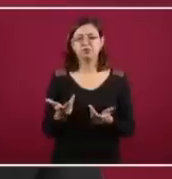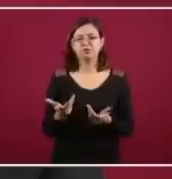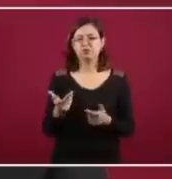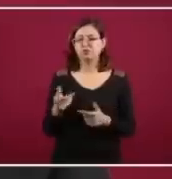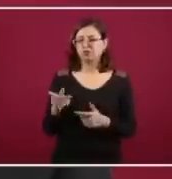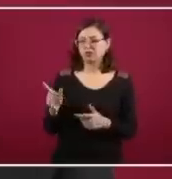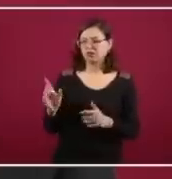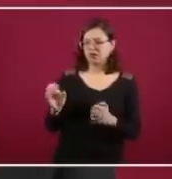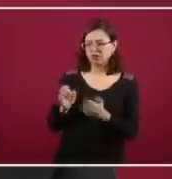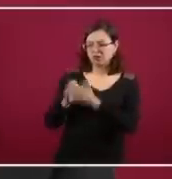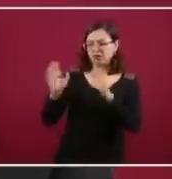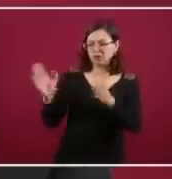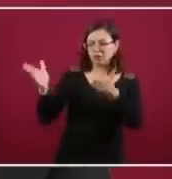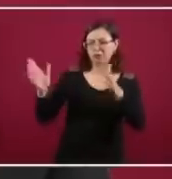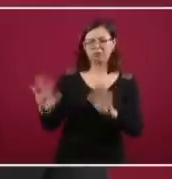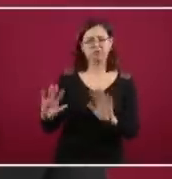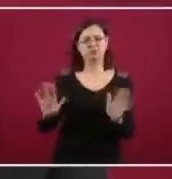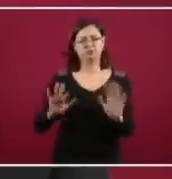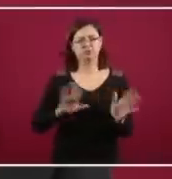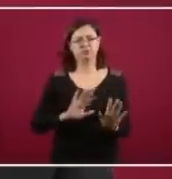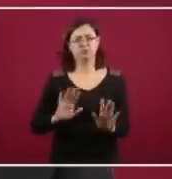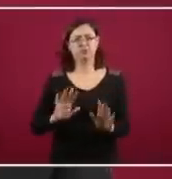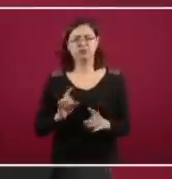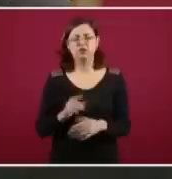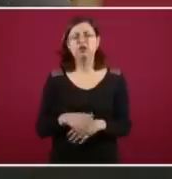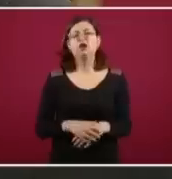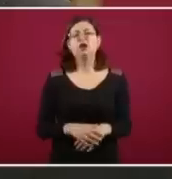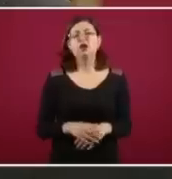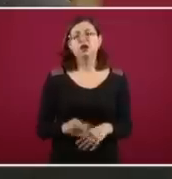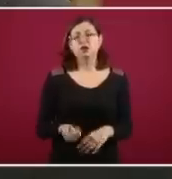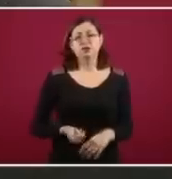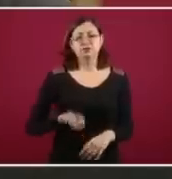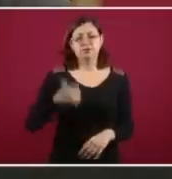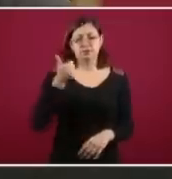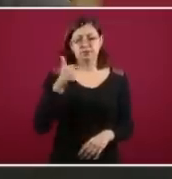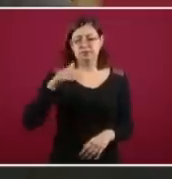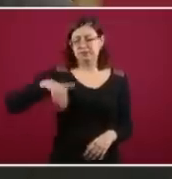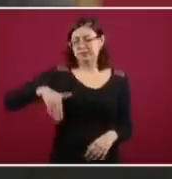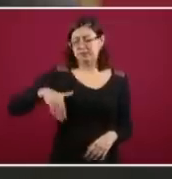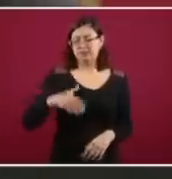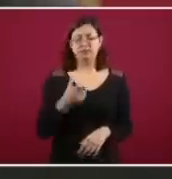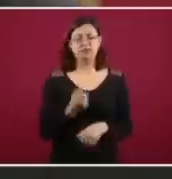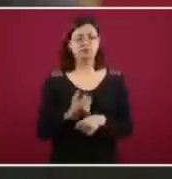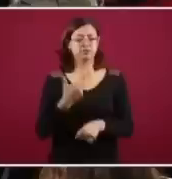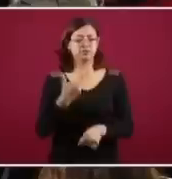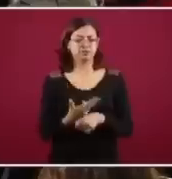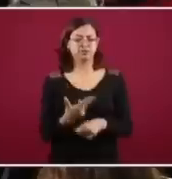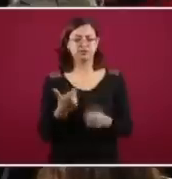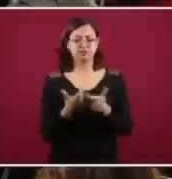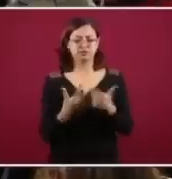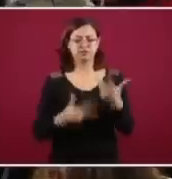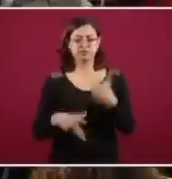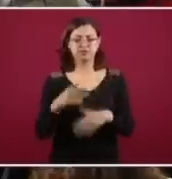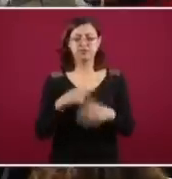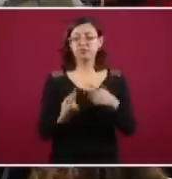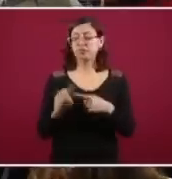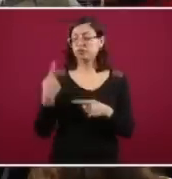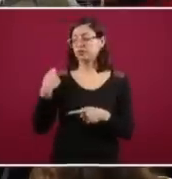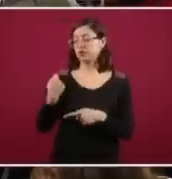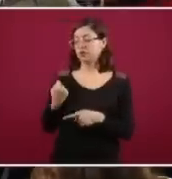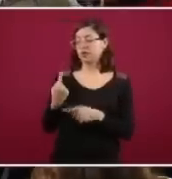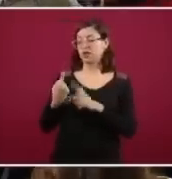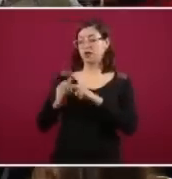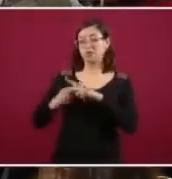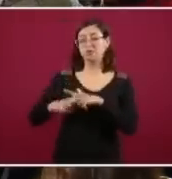al cliente. Por primera vez, como ya mencionó la secretaria de Economía, por primera vez desde la primera edición, que